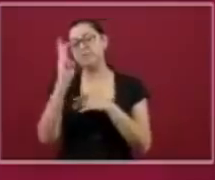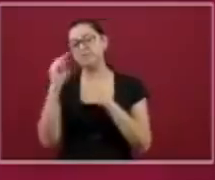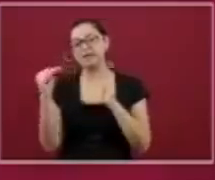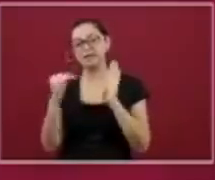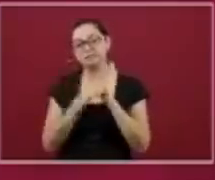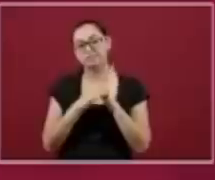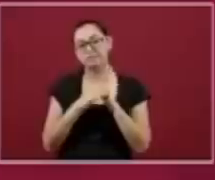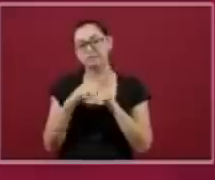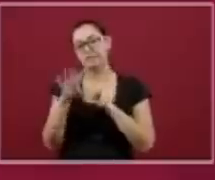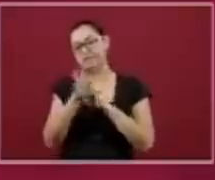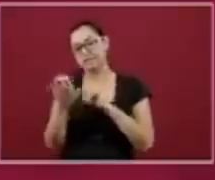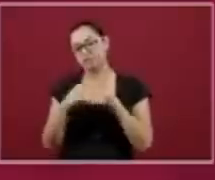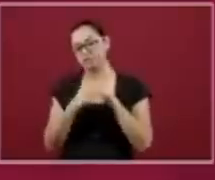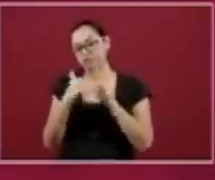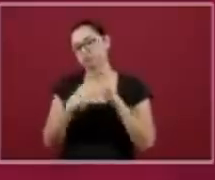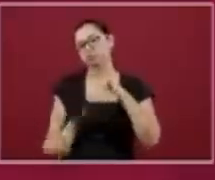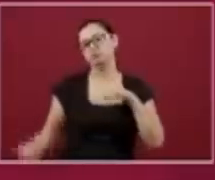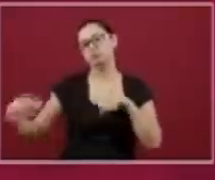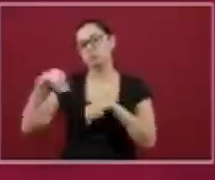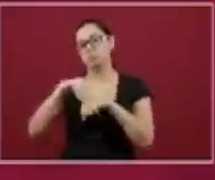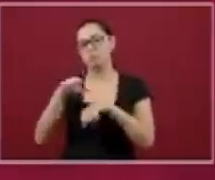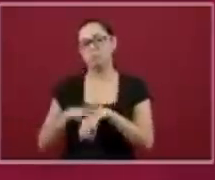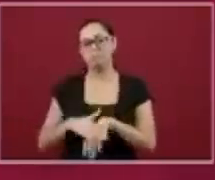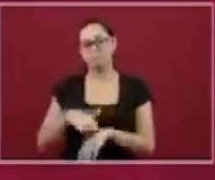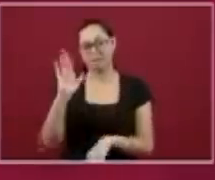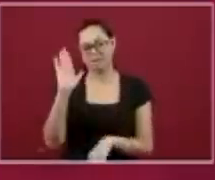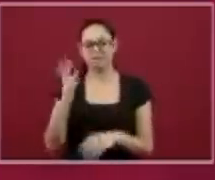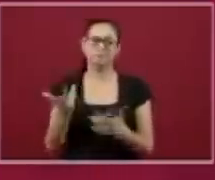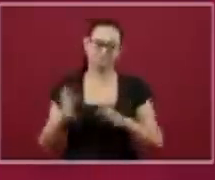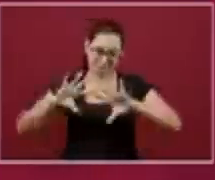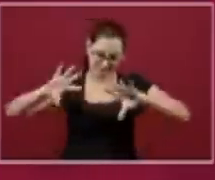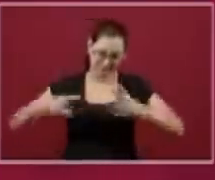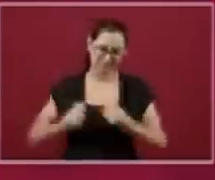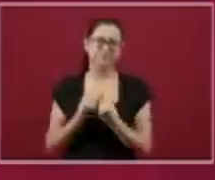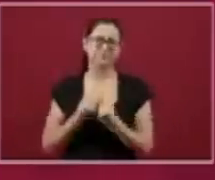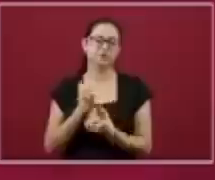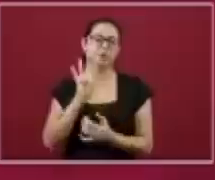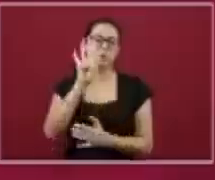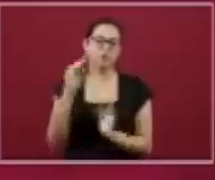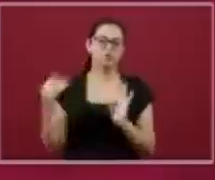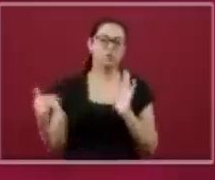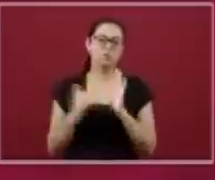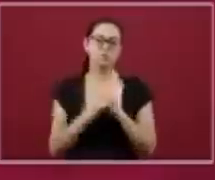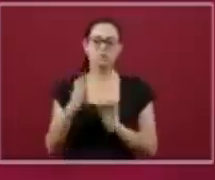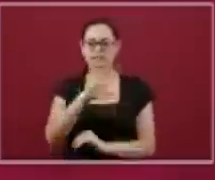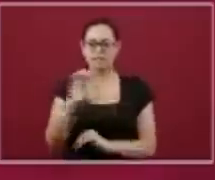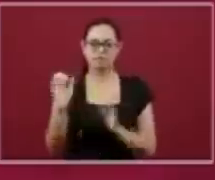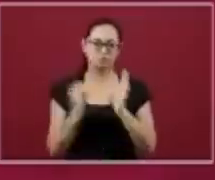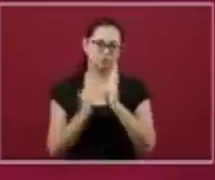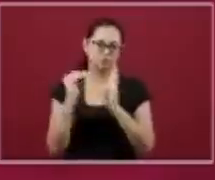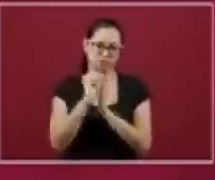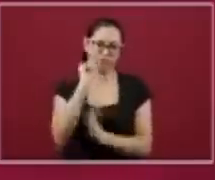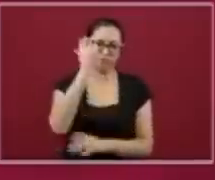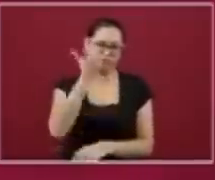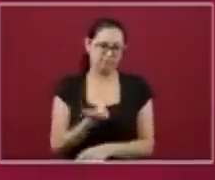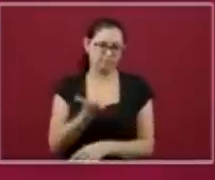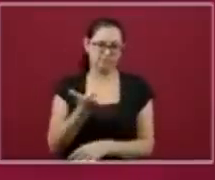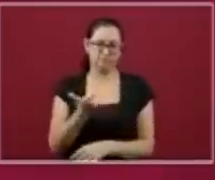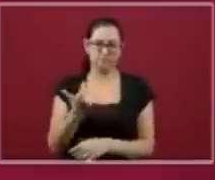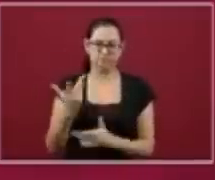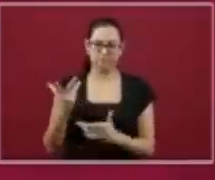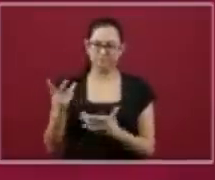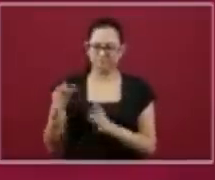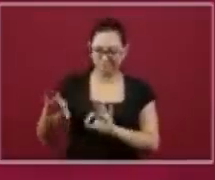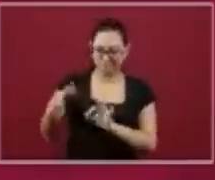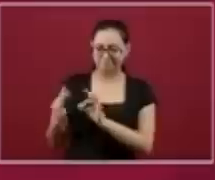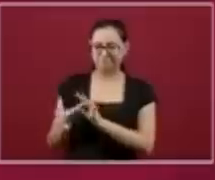3,500 millones adicionales, es decir, 4,500 millones en total, para